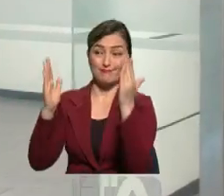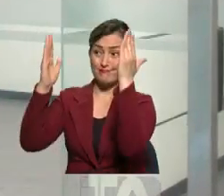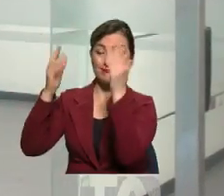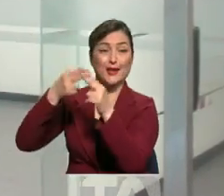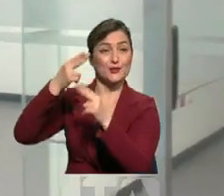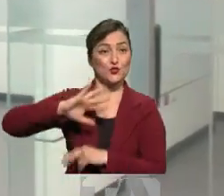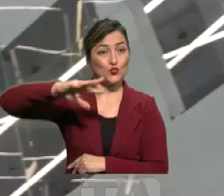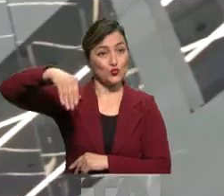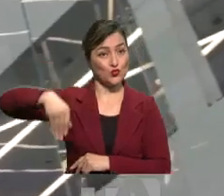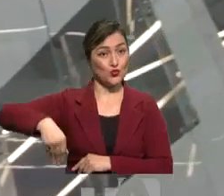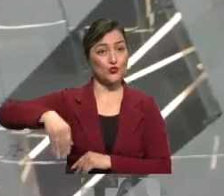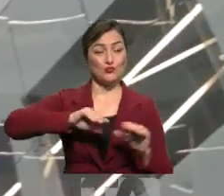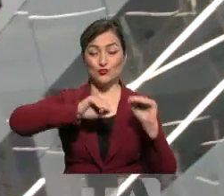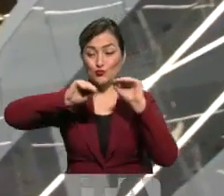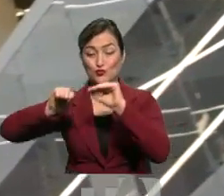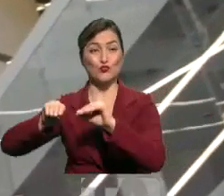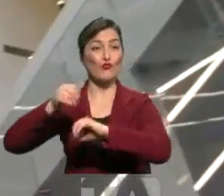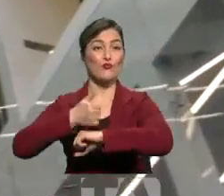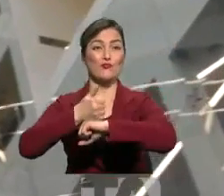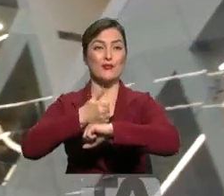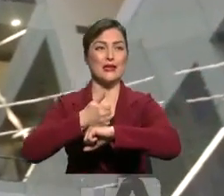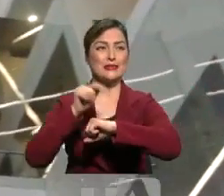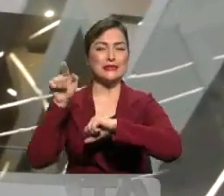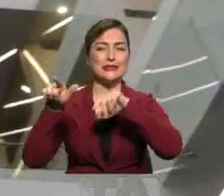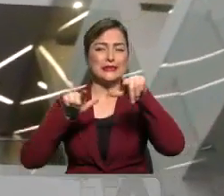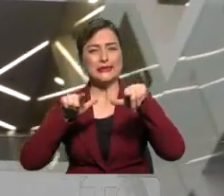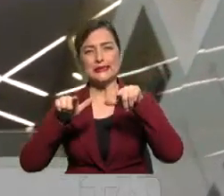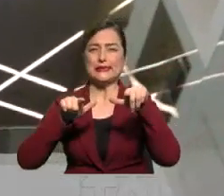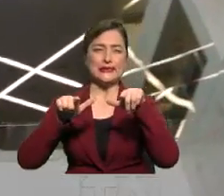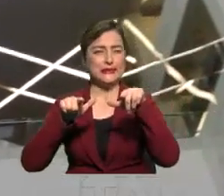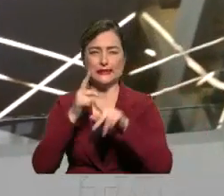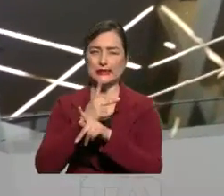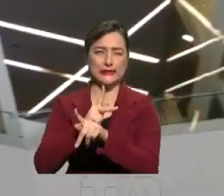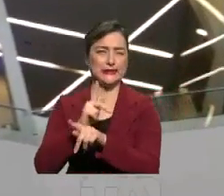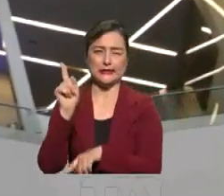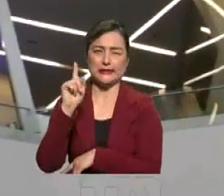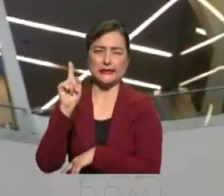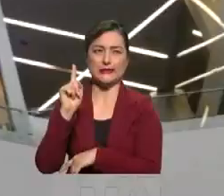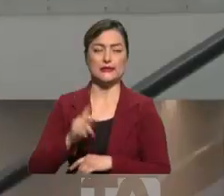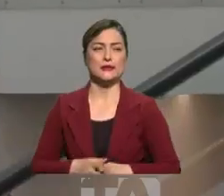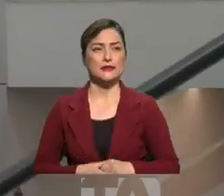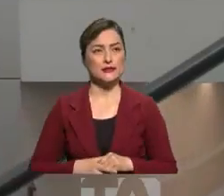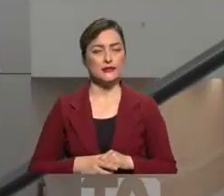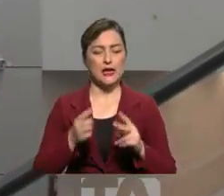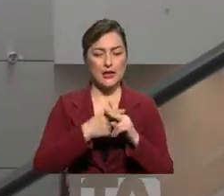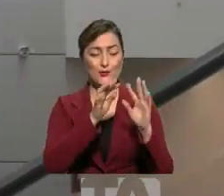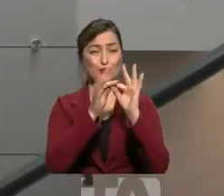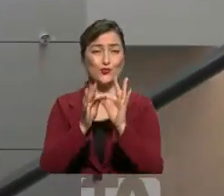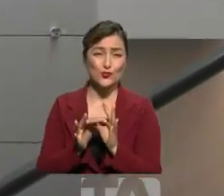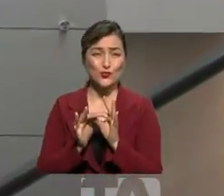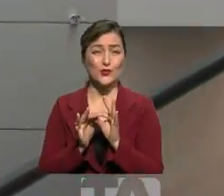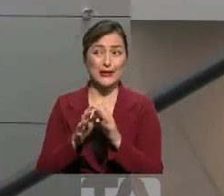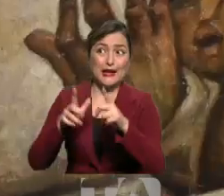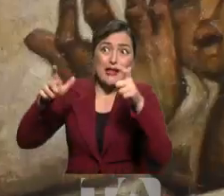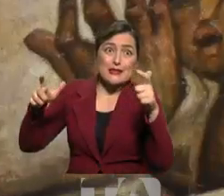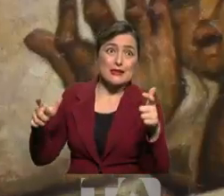para trasladar los bienes, pero según las autoridades las condiciones del edificio no son las adecuadas y el mantenimiento de un bien